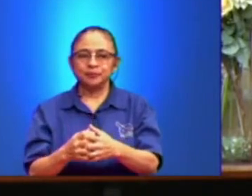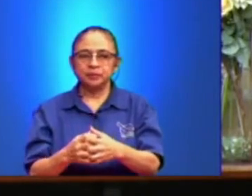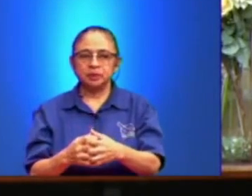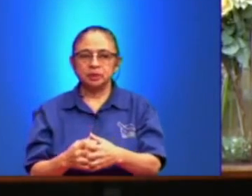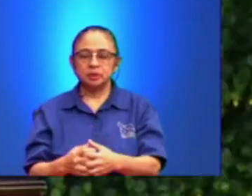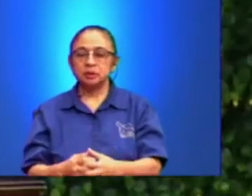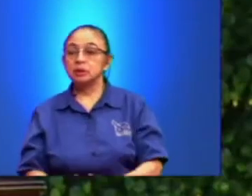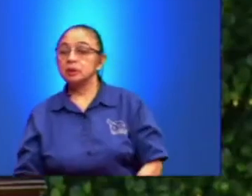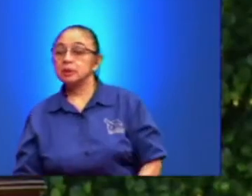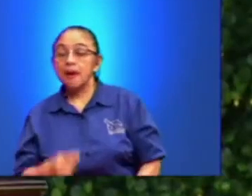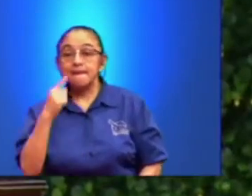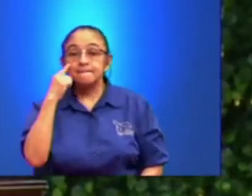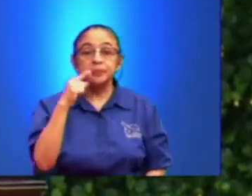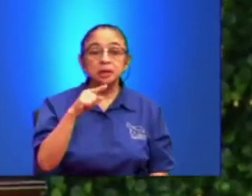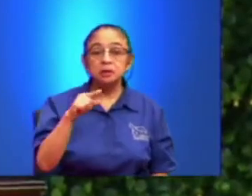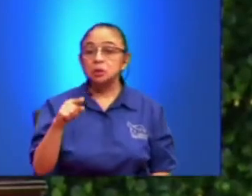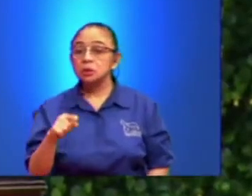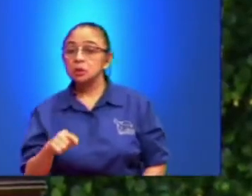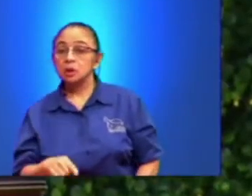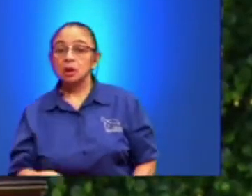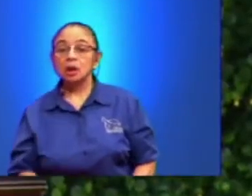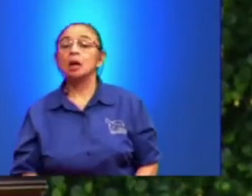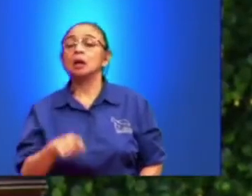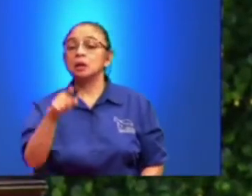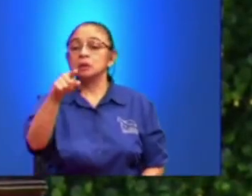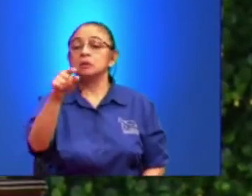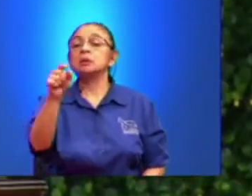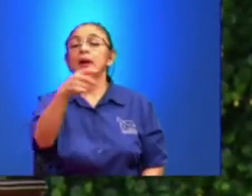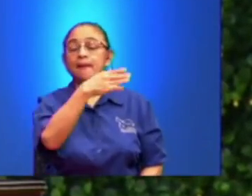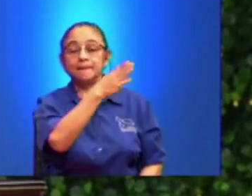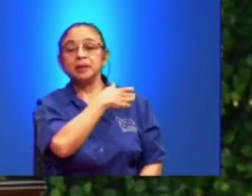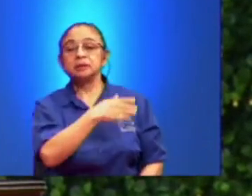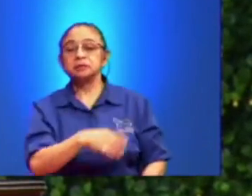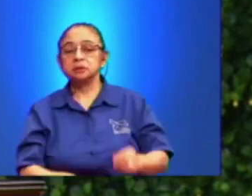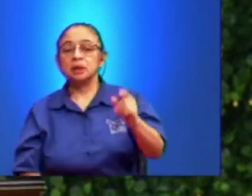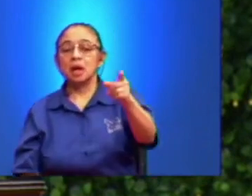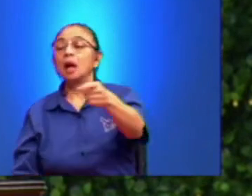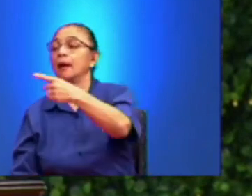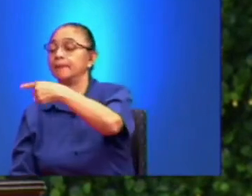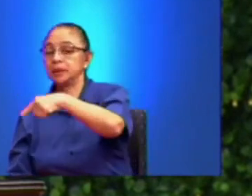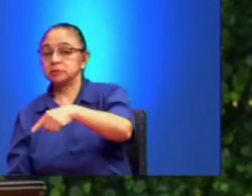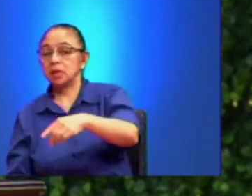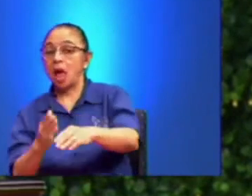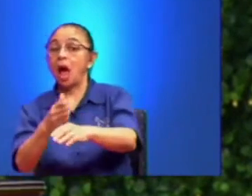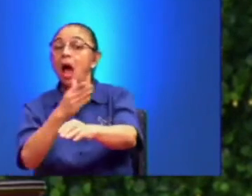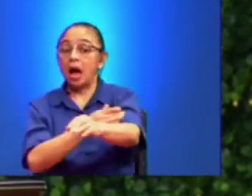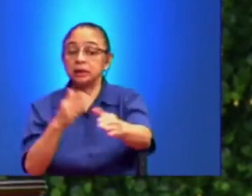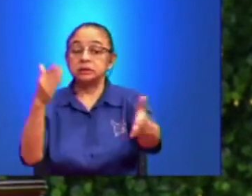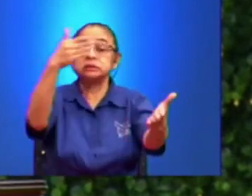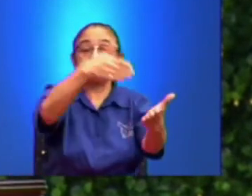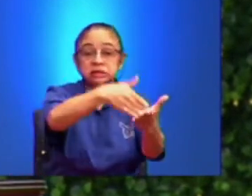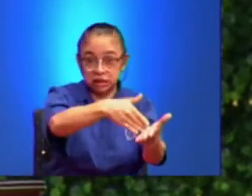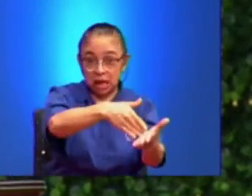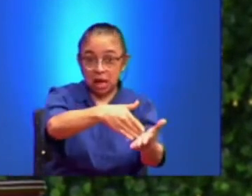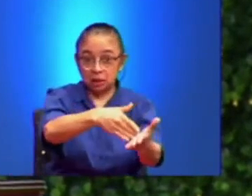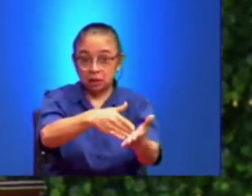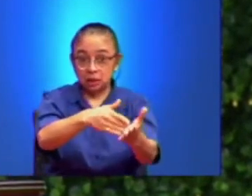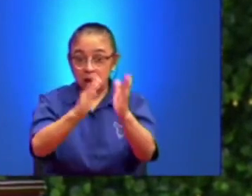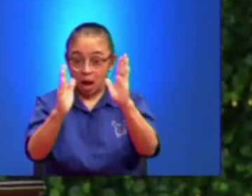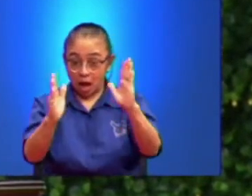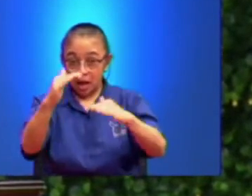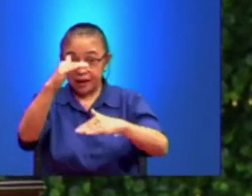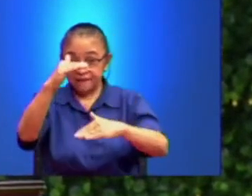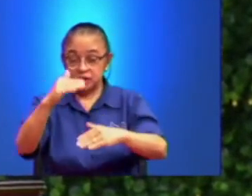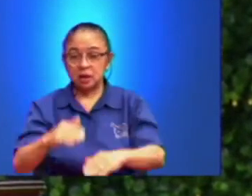que están así calculando todos y ustedes y pásese antes de llegar a los buses los que tienen verdad